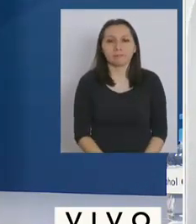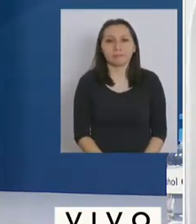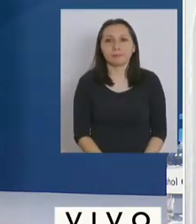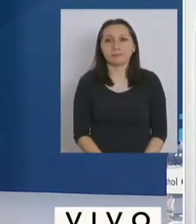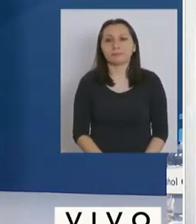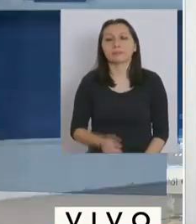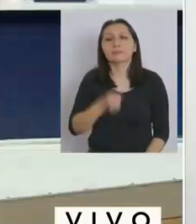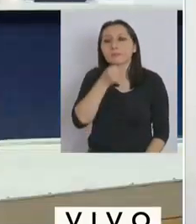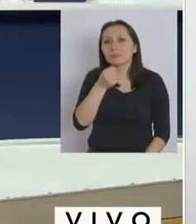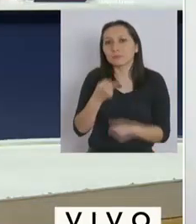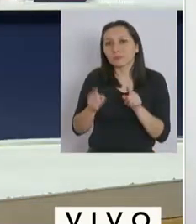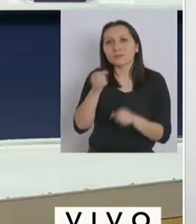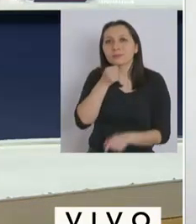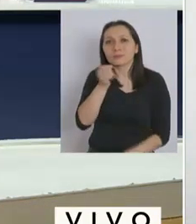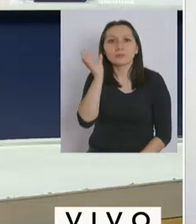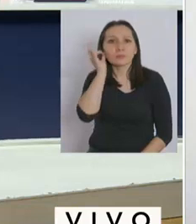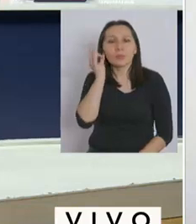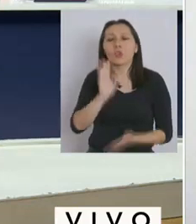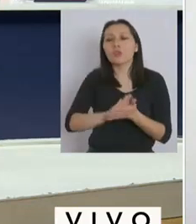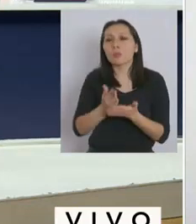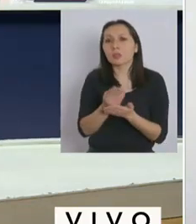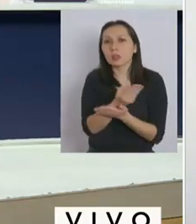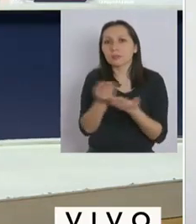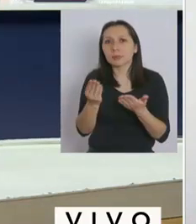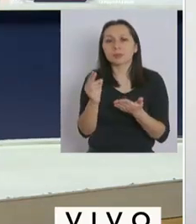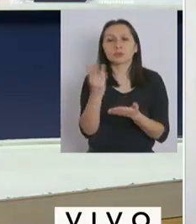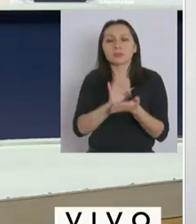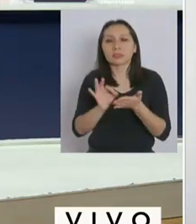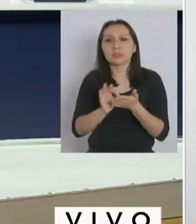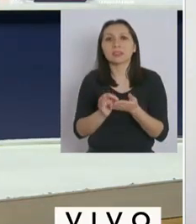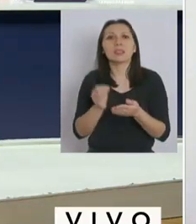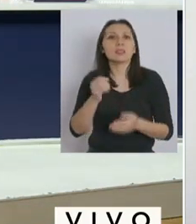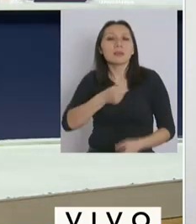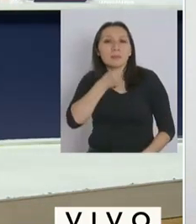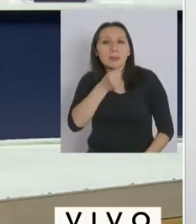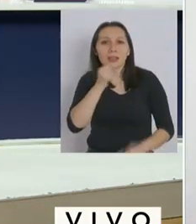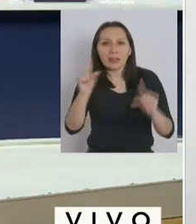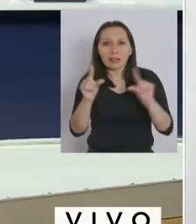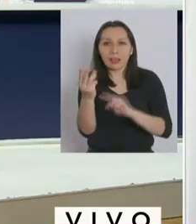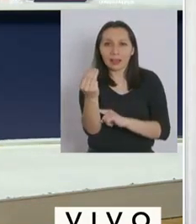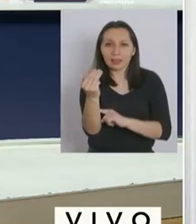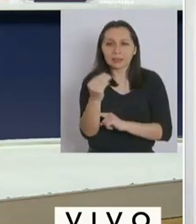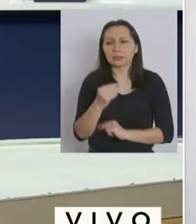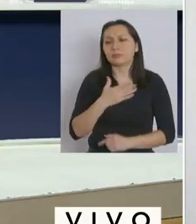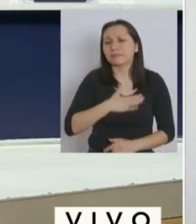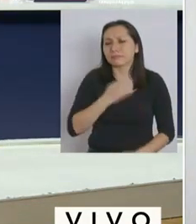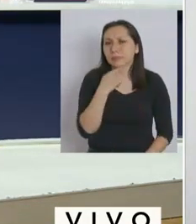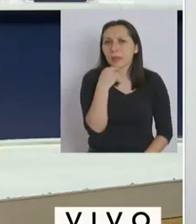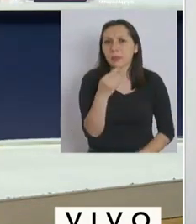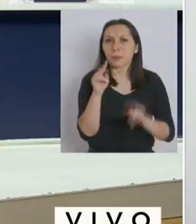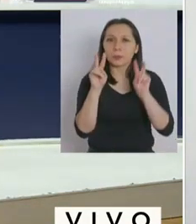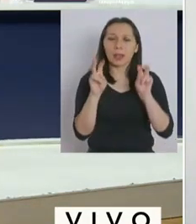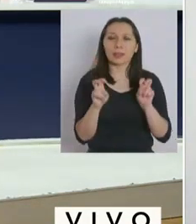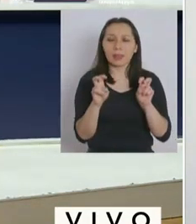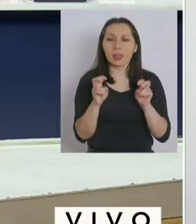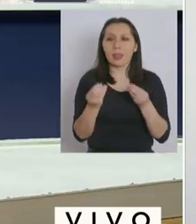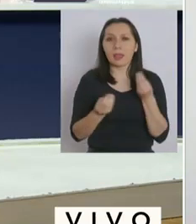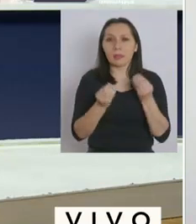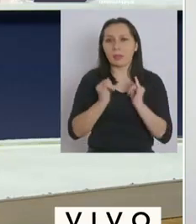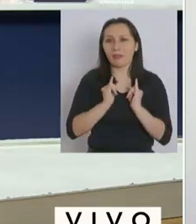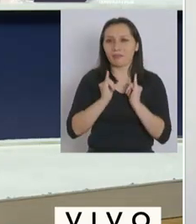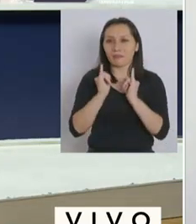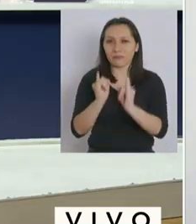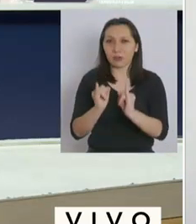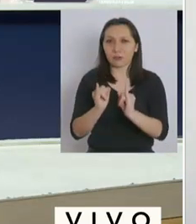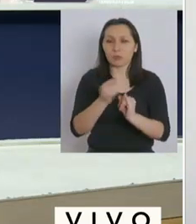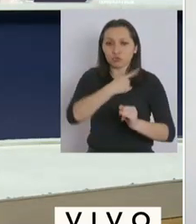¿Cómo está, subsecretarios? Buenas tardes, Karina Zúñiga, periodista de Tele13. Le quería preguntar con respecto a una información